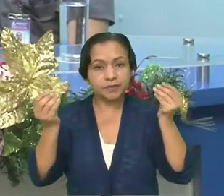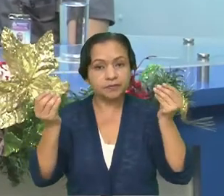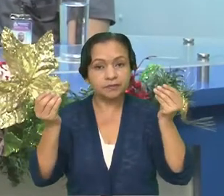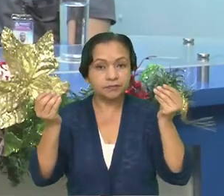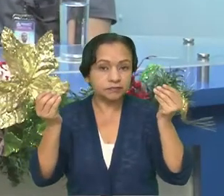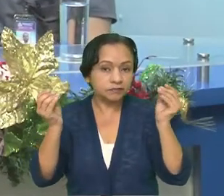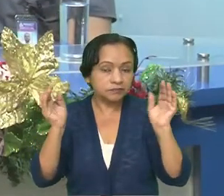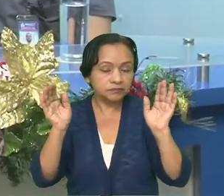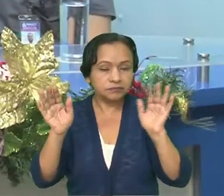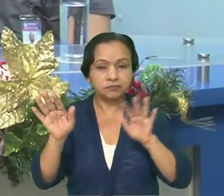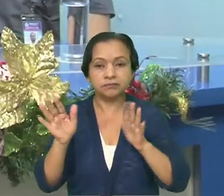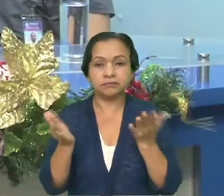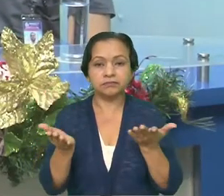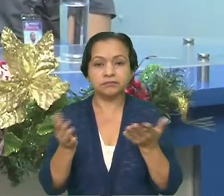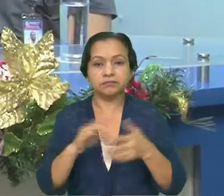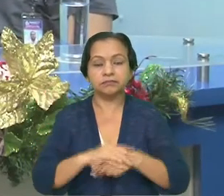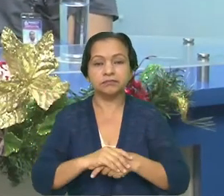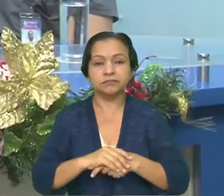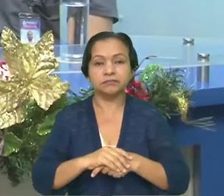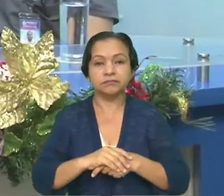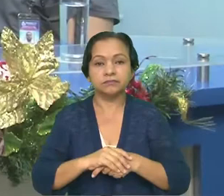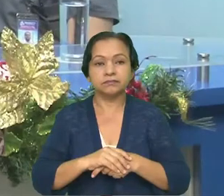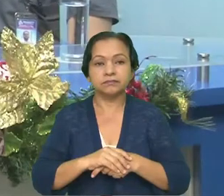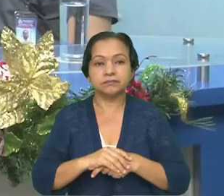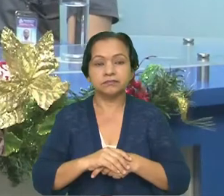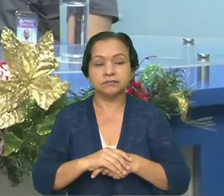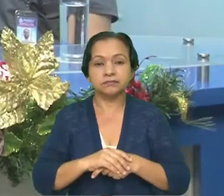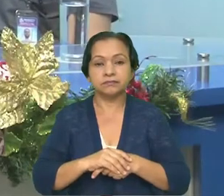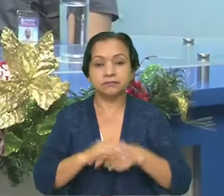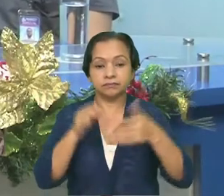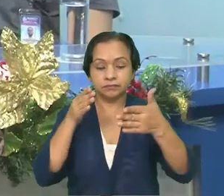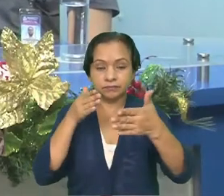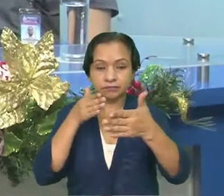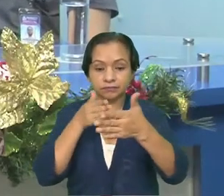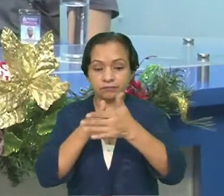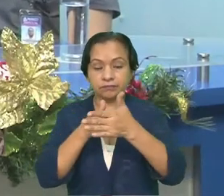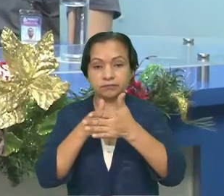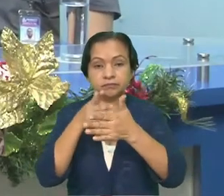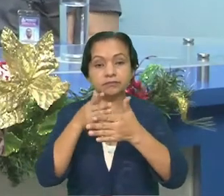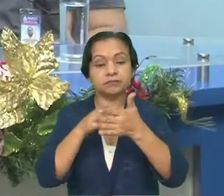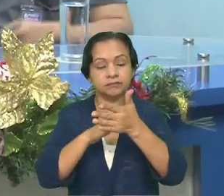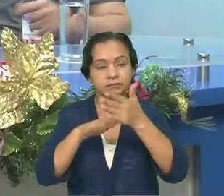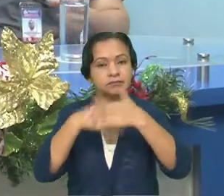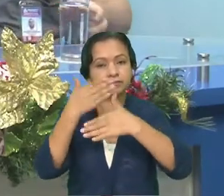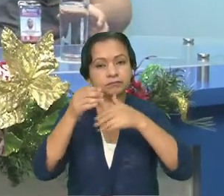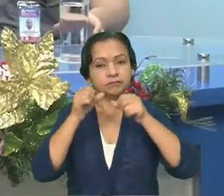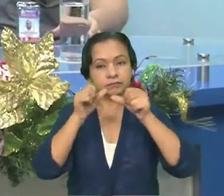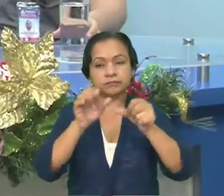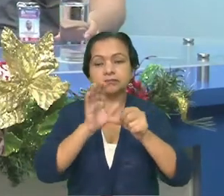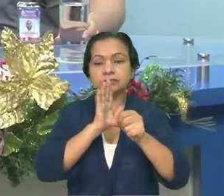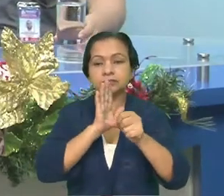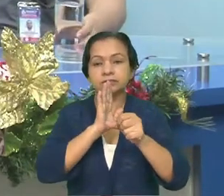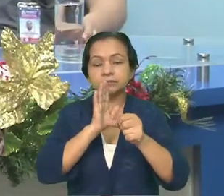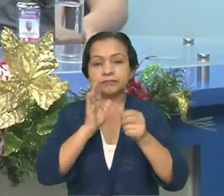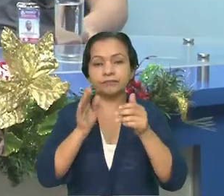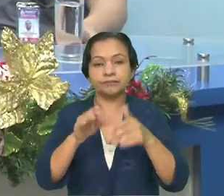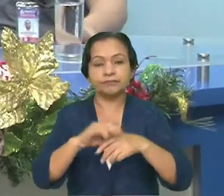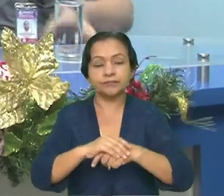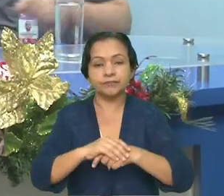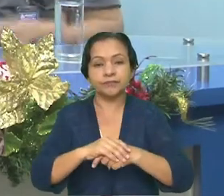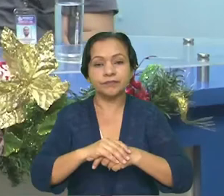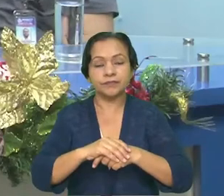casi por desapercibido. Ya, muy interesante. Doctor, vamos a hacer una pausa. Cuando regresemos vamos a seguir hablando más de